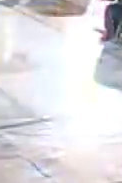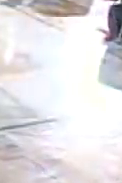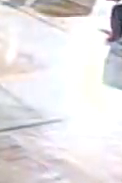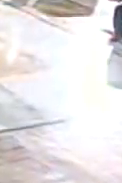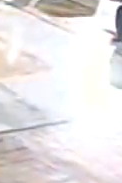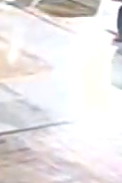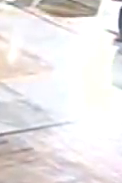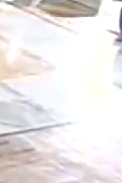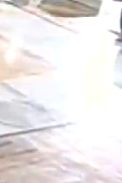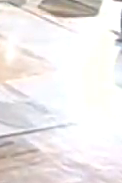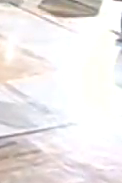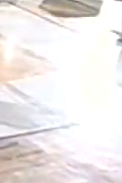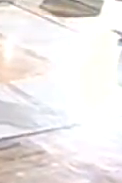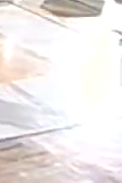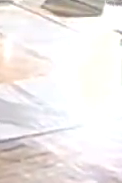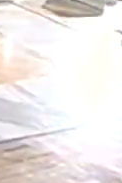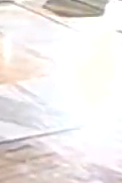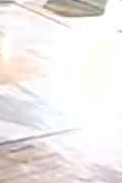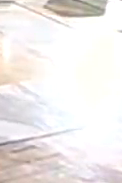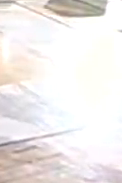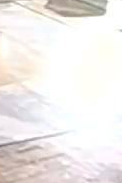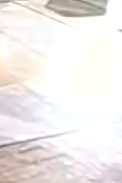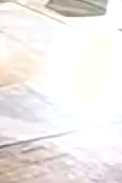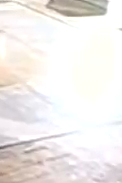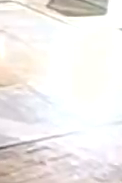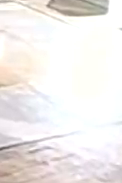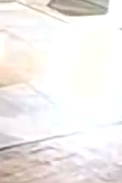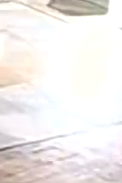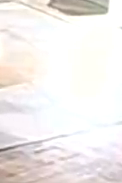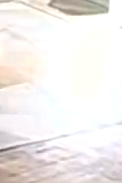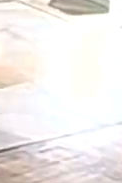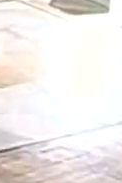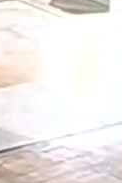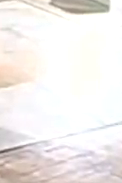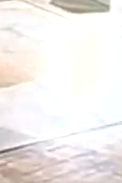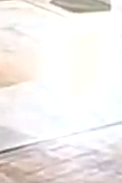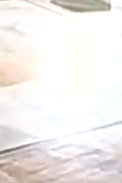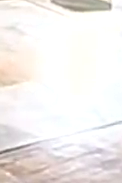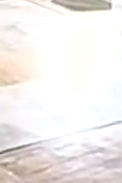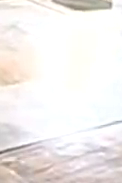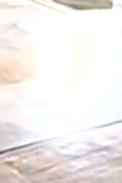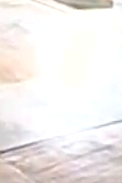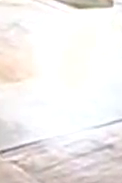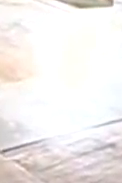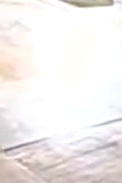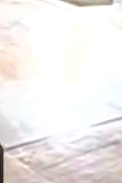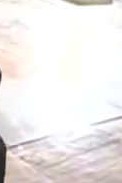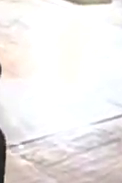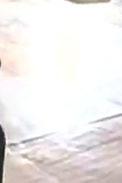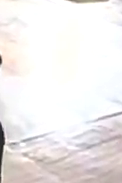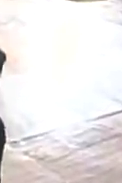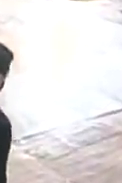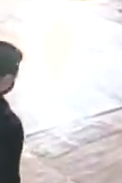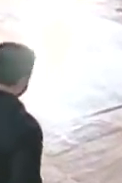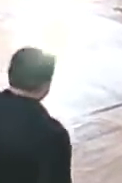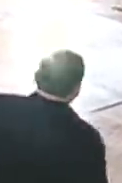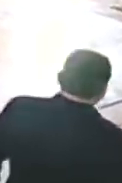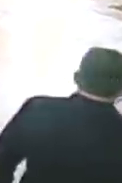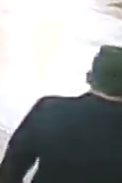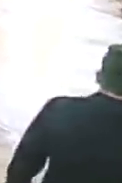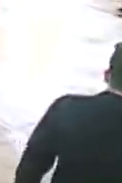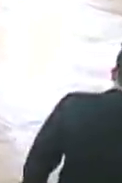entendimiento para que se cumplen todos estos acuerdos y se quite ya lo que ha sido toda esta amenaza